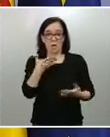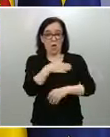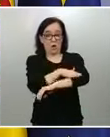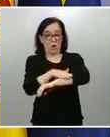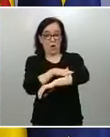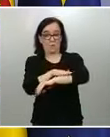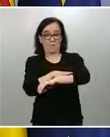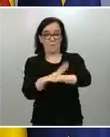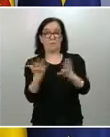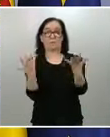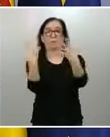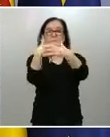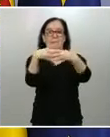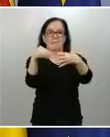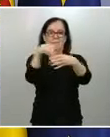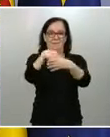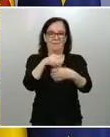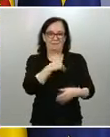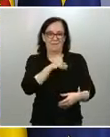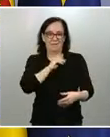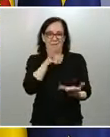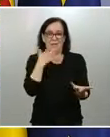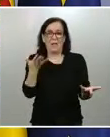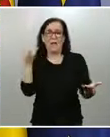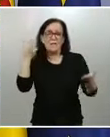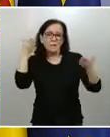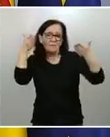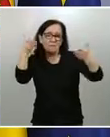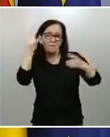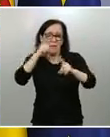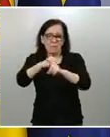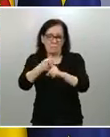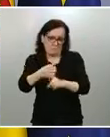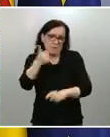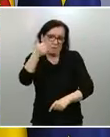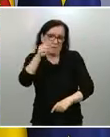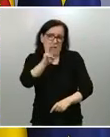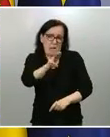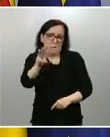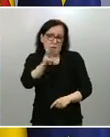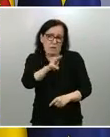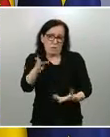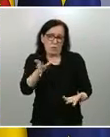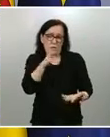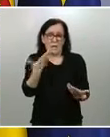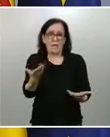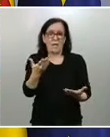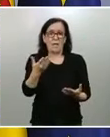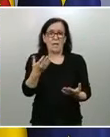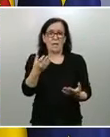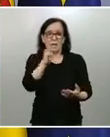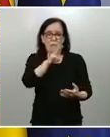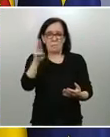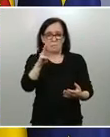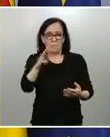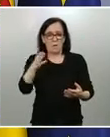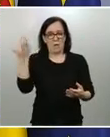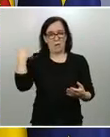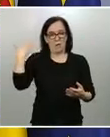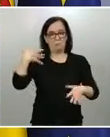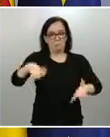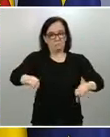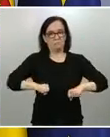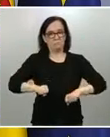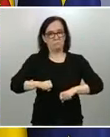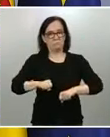tenemos que dirigir si no es al partido popular el partido popular al gobierno de españa hasta hace no mucho